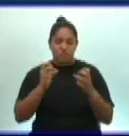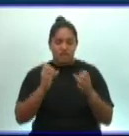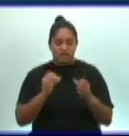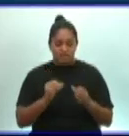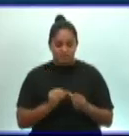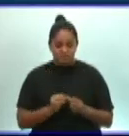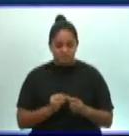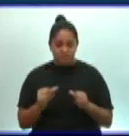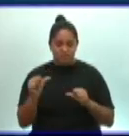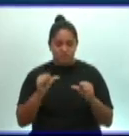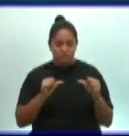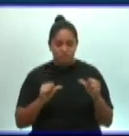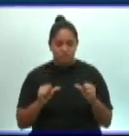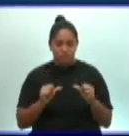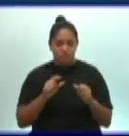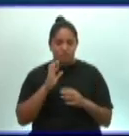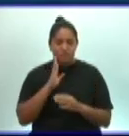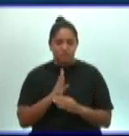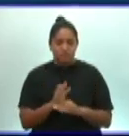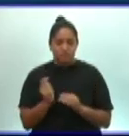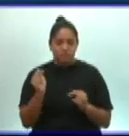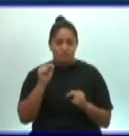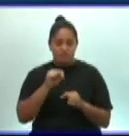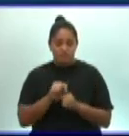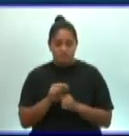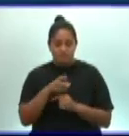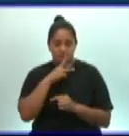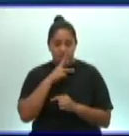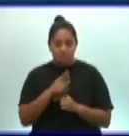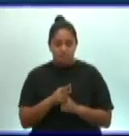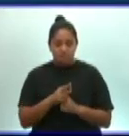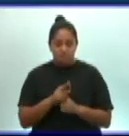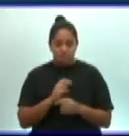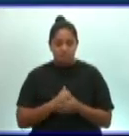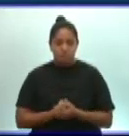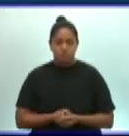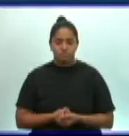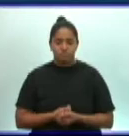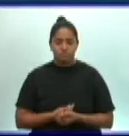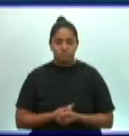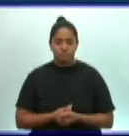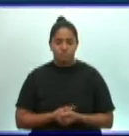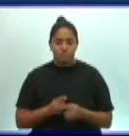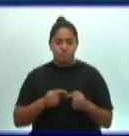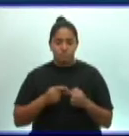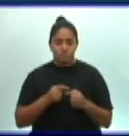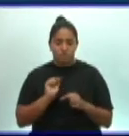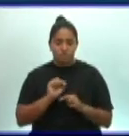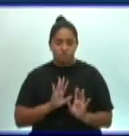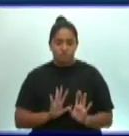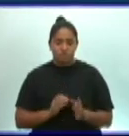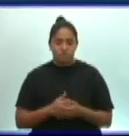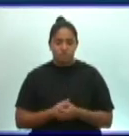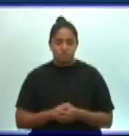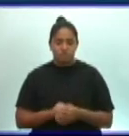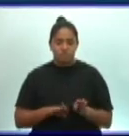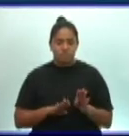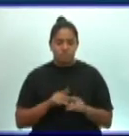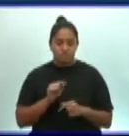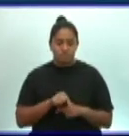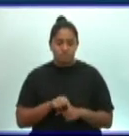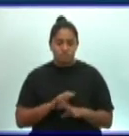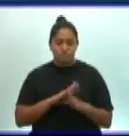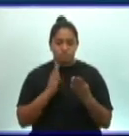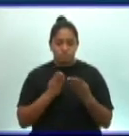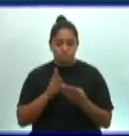fuerza, para llegar al resultado con también su unidad de medida, por supuesto. Recordemos que la fuerza, independientemente de su naturaleza, todo se expresa en el newton.